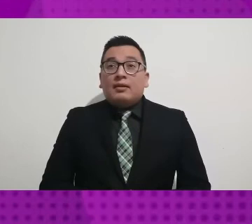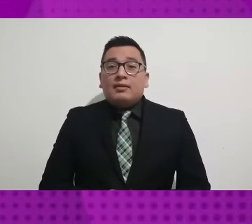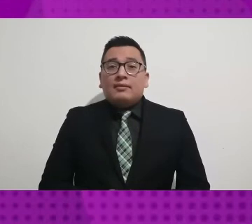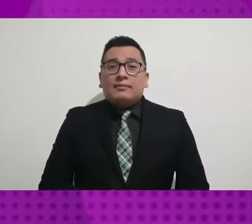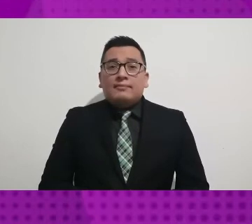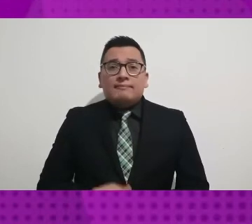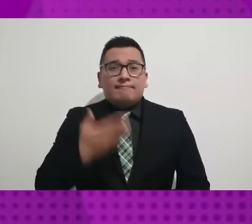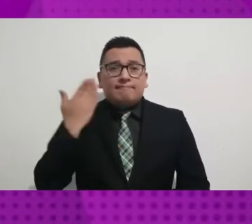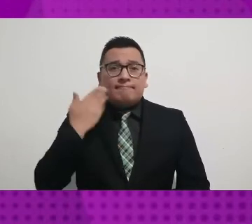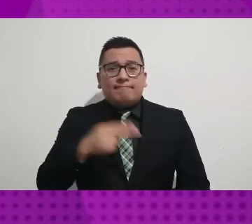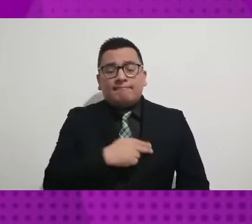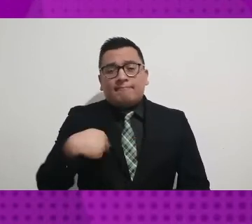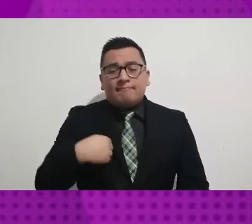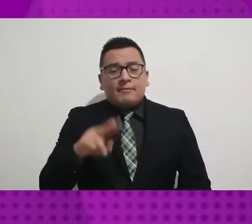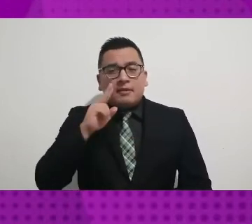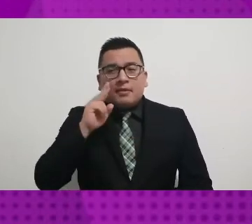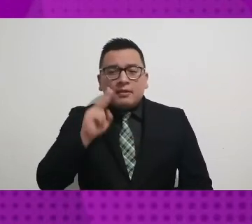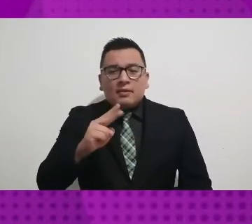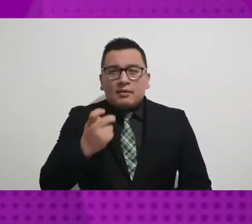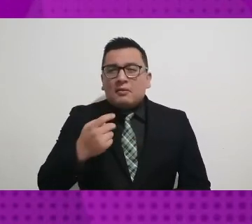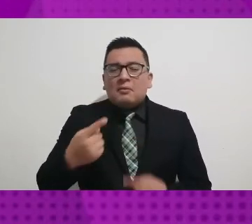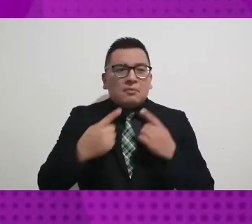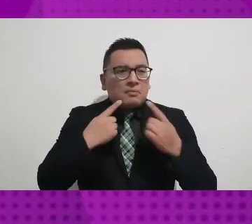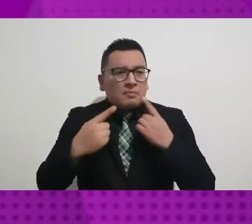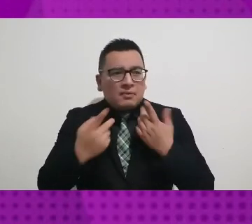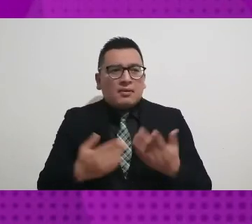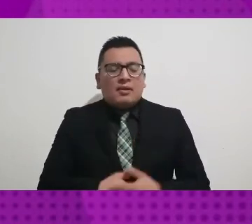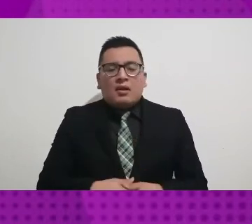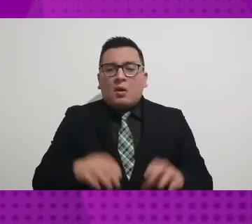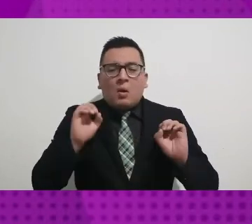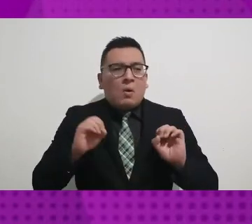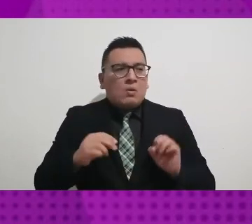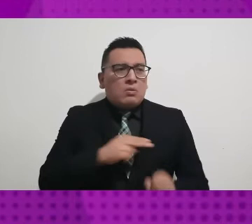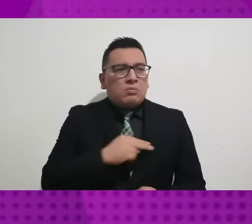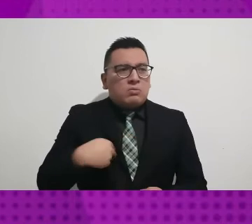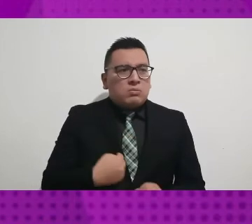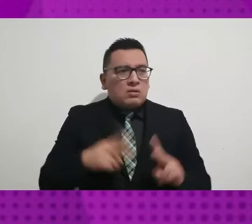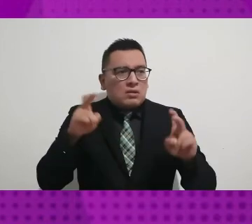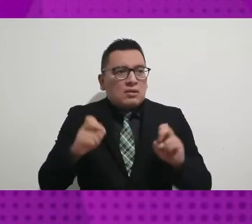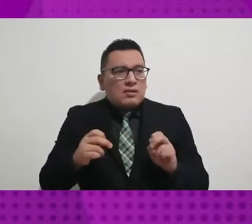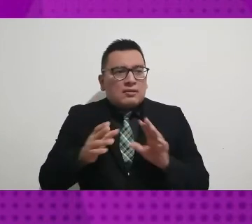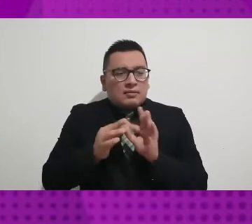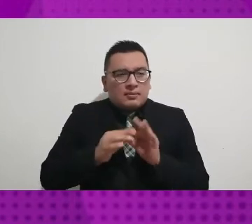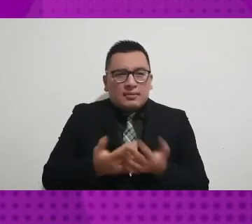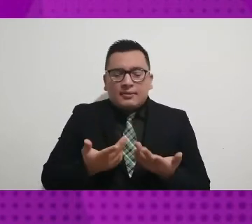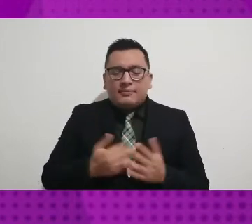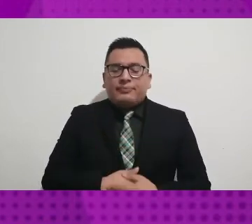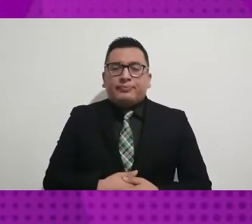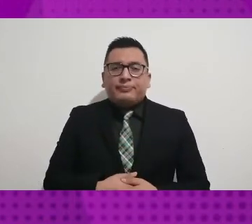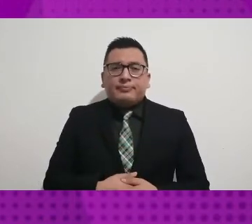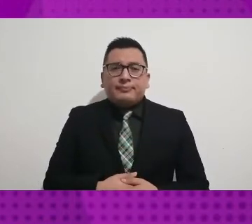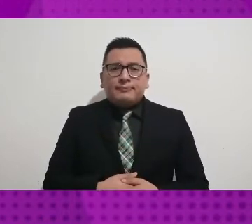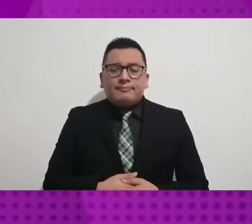Bien, es común escuchar en estas pláticas, estos debates que hay sobre esta figura o